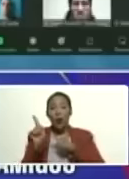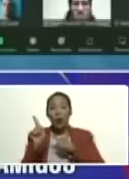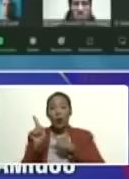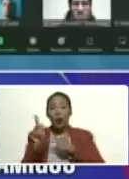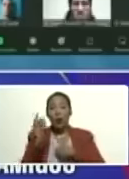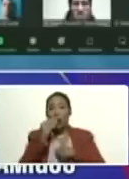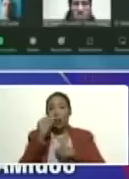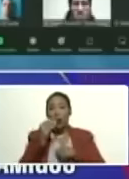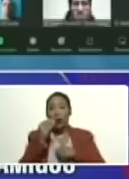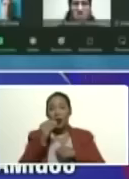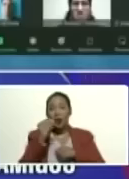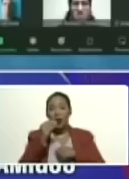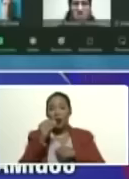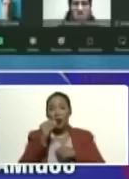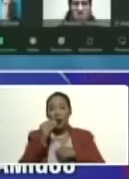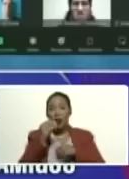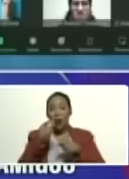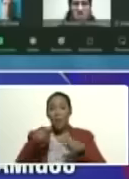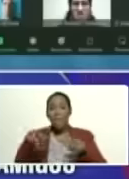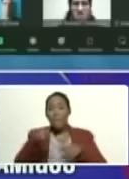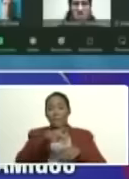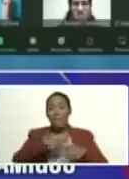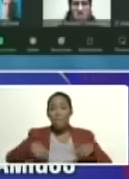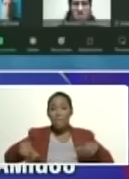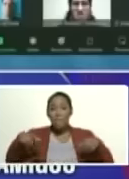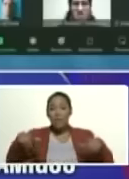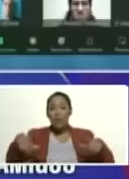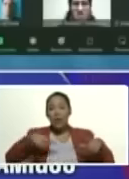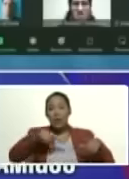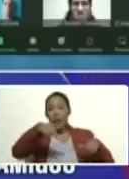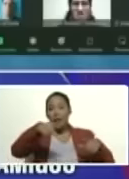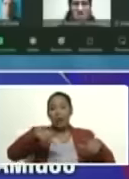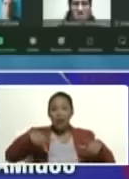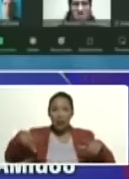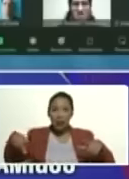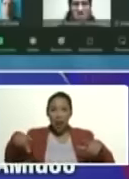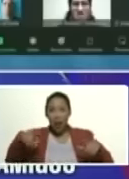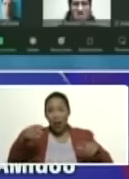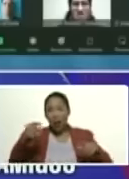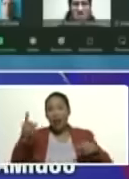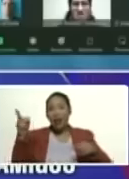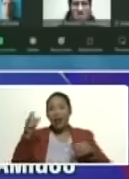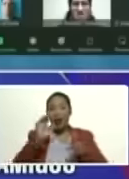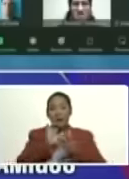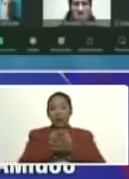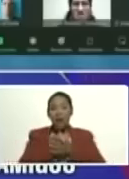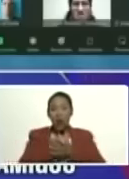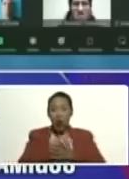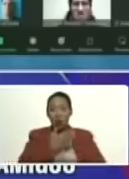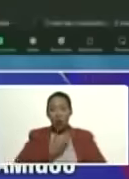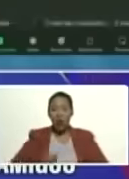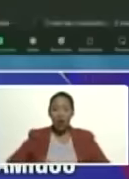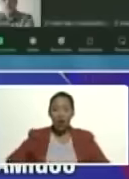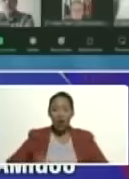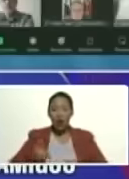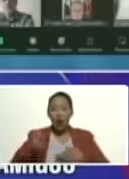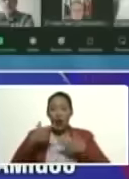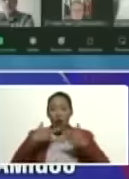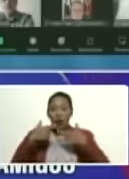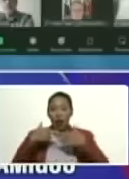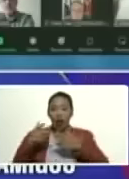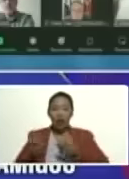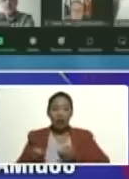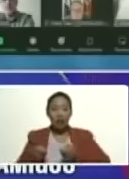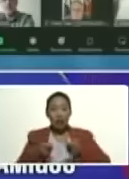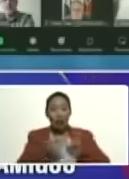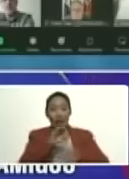pizza romana. ¿Te acuerdas, Silita? Cuando fuimos a visitar al Papa, unos amigos que son dueños de un restaurante nos llevaron a